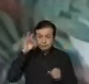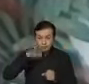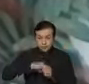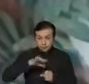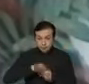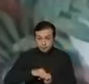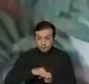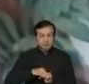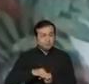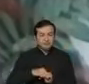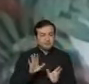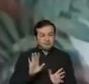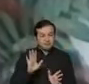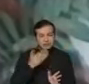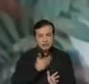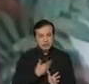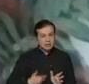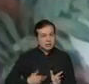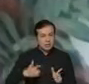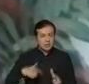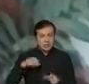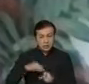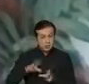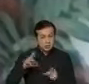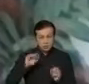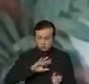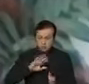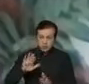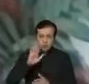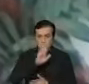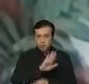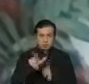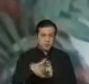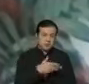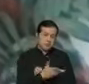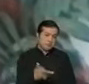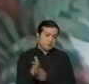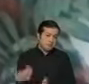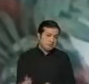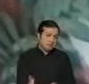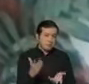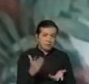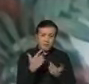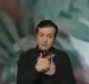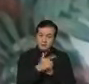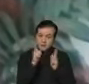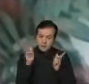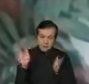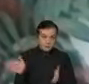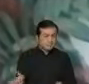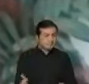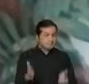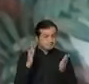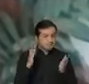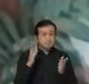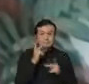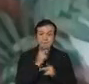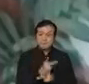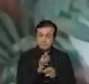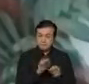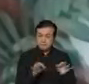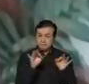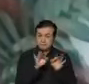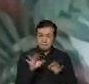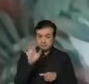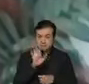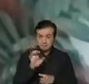los 4 puntos que el presidente dijo. Quienes quieran participar en las elecciones deben hacerlo con la libertad y con el cuidado que el Ecuador